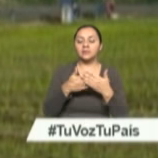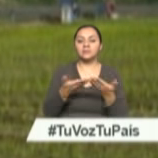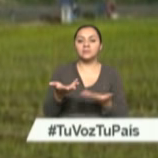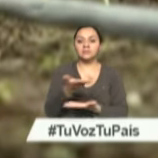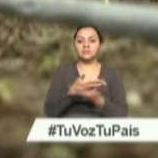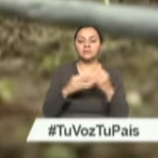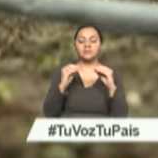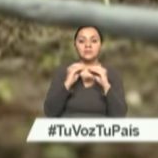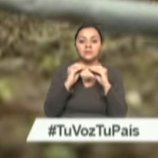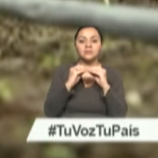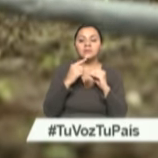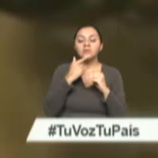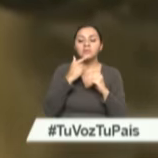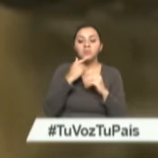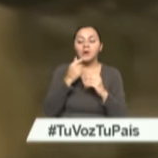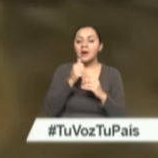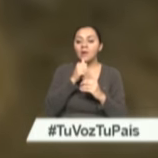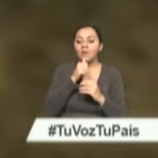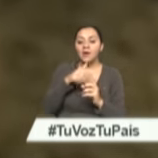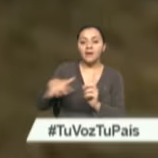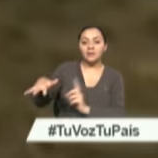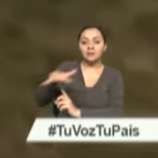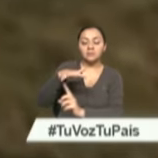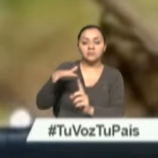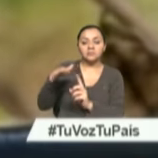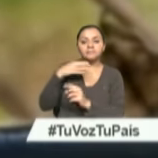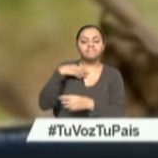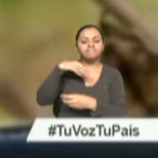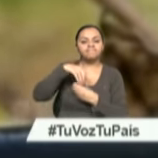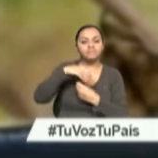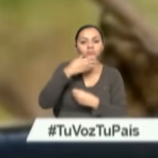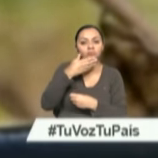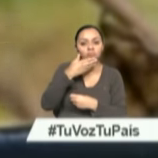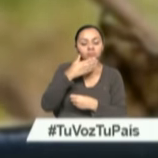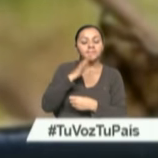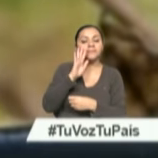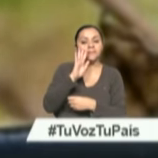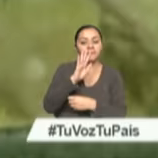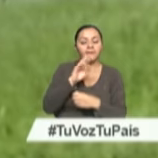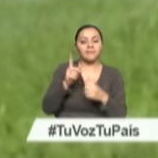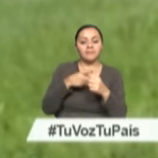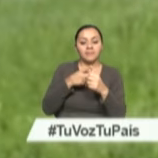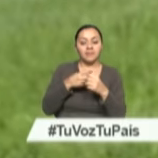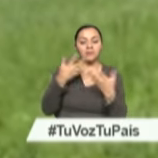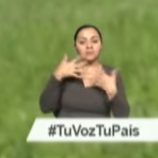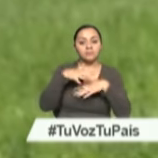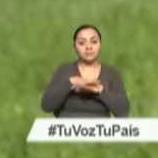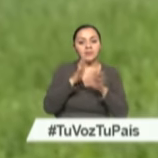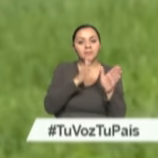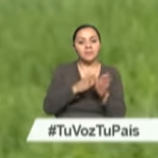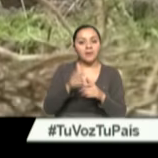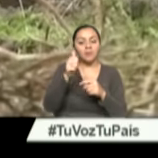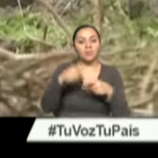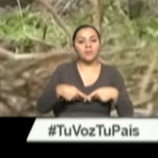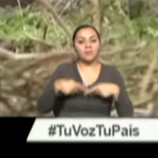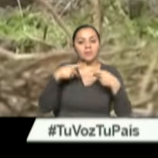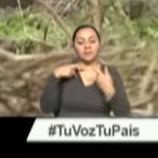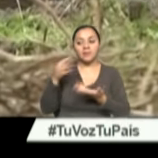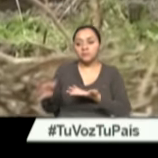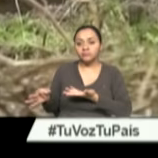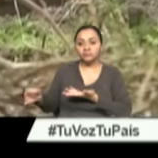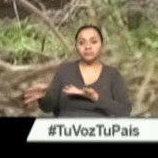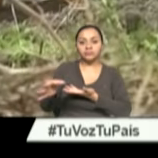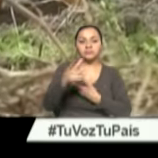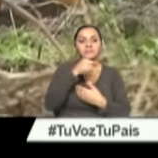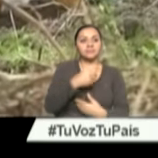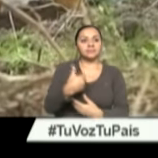reducir desperdicios de agua e incrementa la productividad. Esta iniciativa forma parte del programa del Buen Vivir Rural a cargo